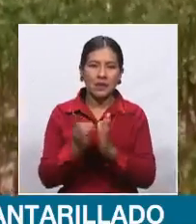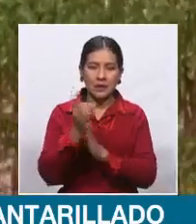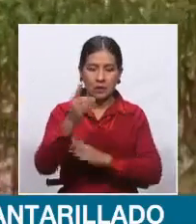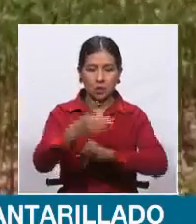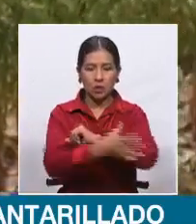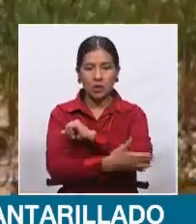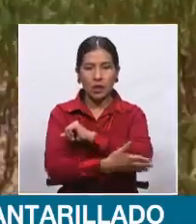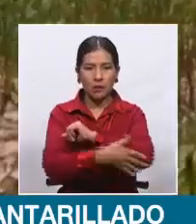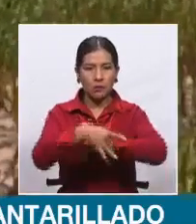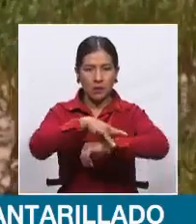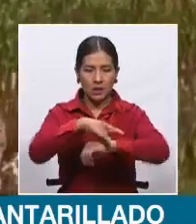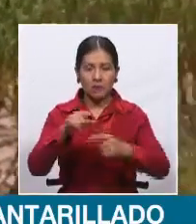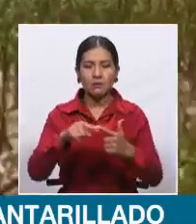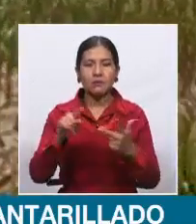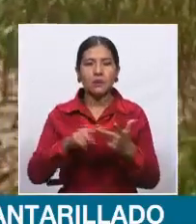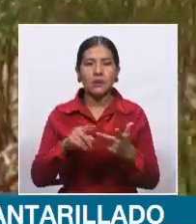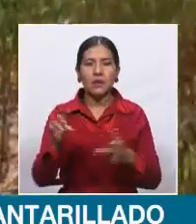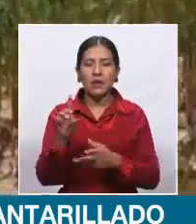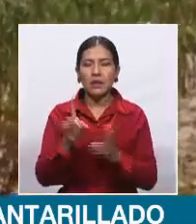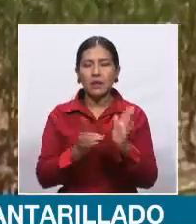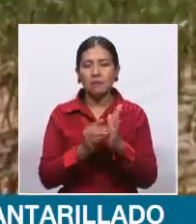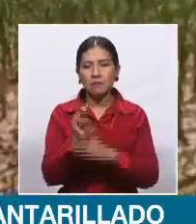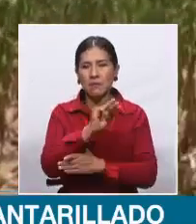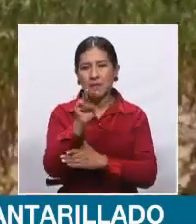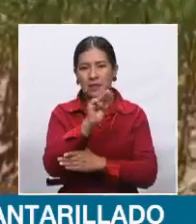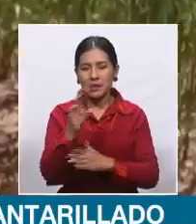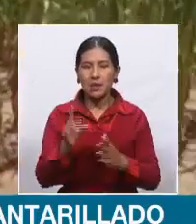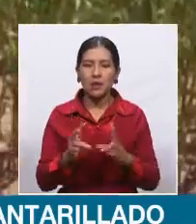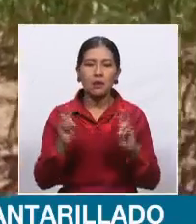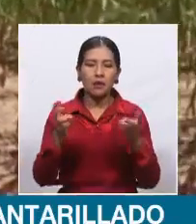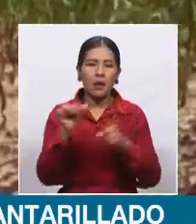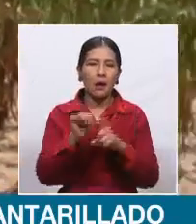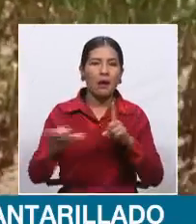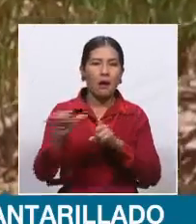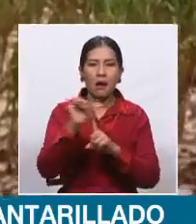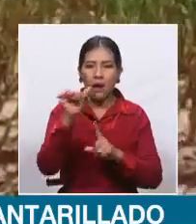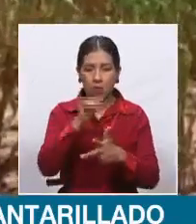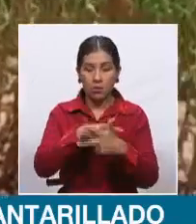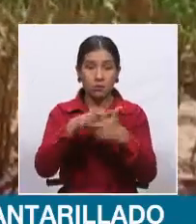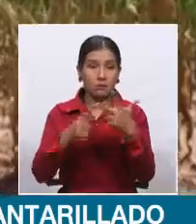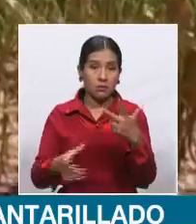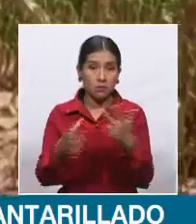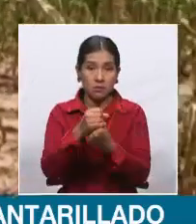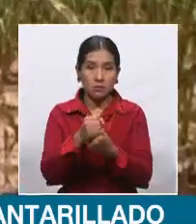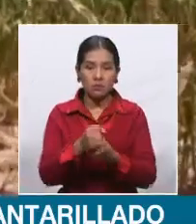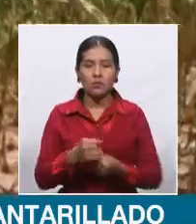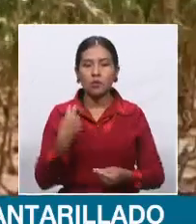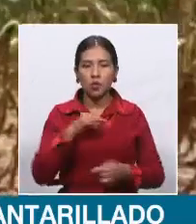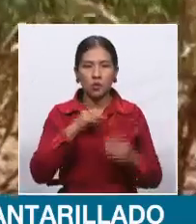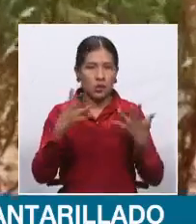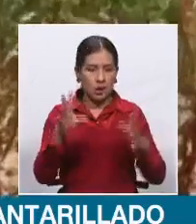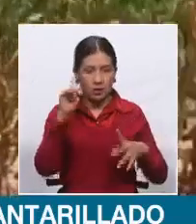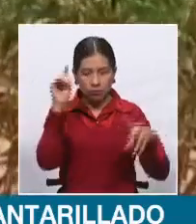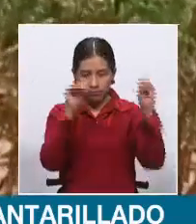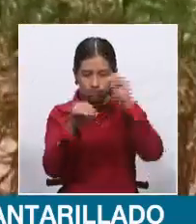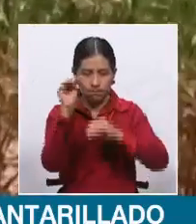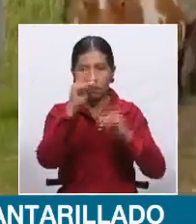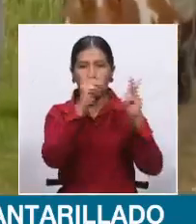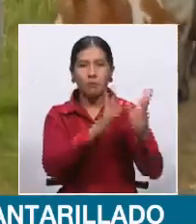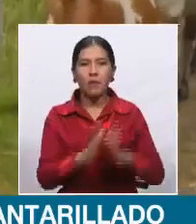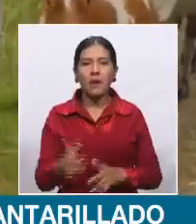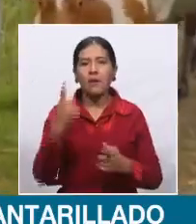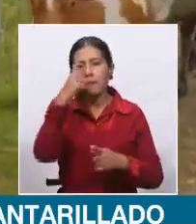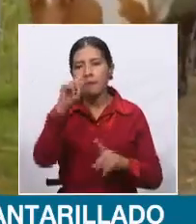y Tierras y el Ministerio de Medio Ambiente y Agua, hemos elaborado un plan de emergencias en la cual